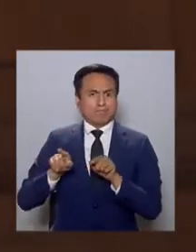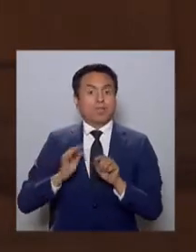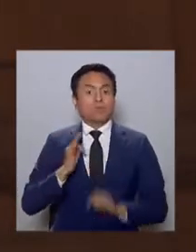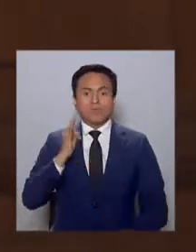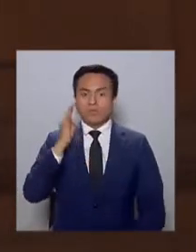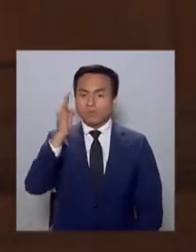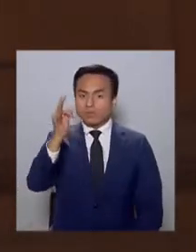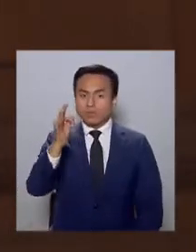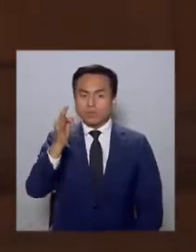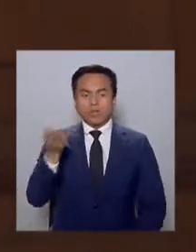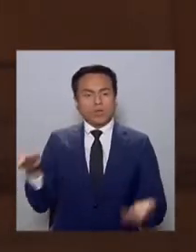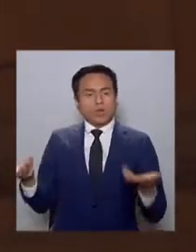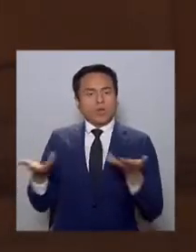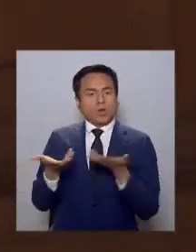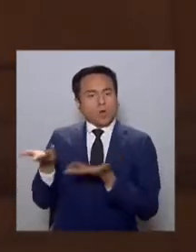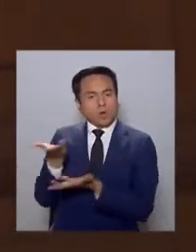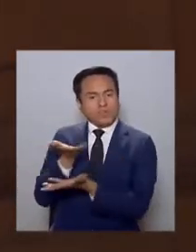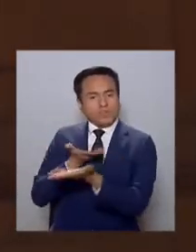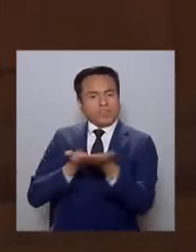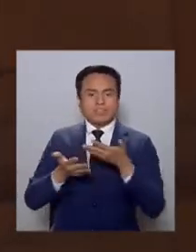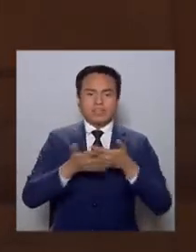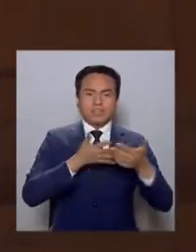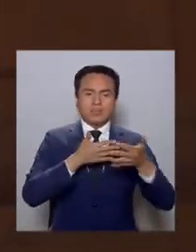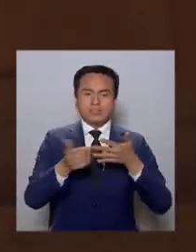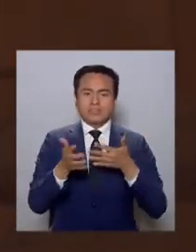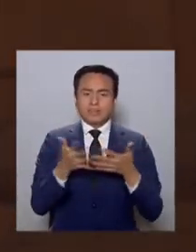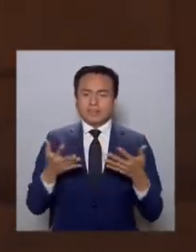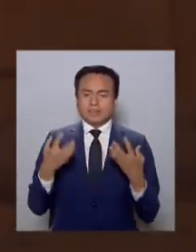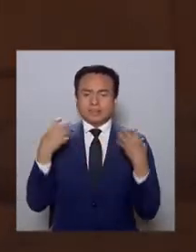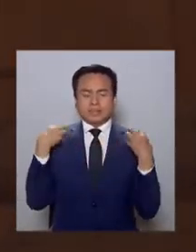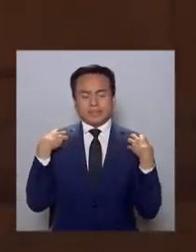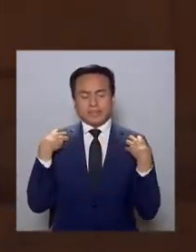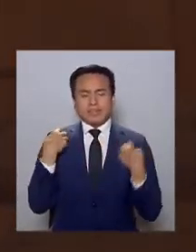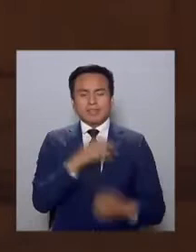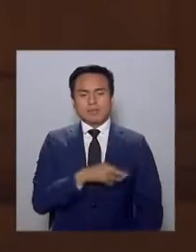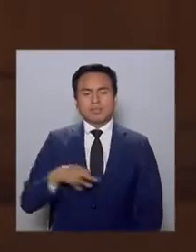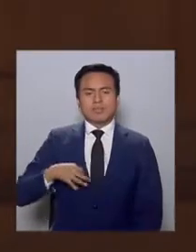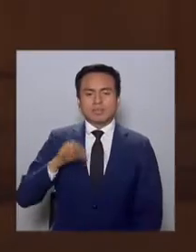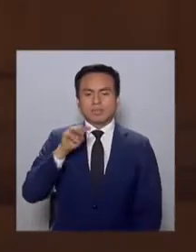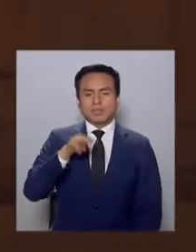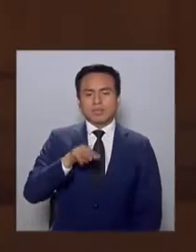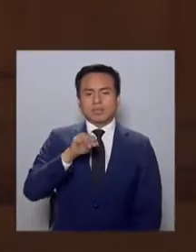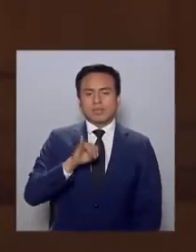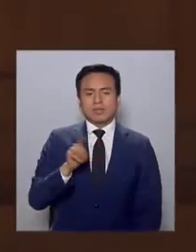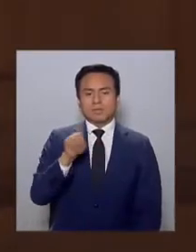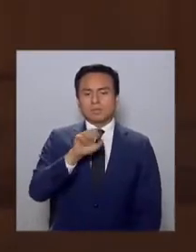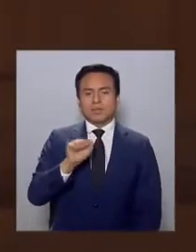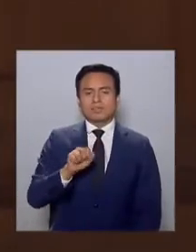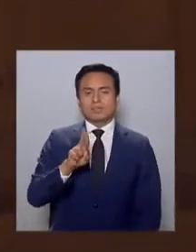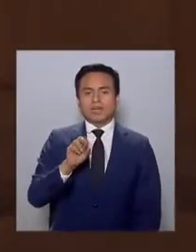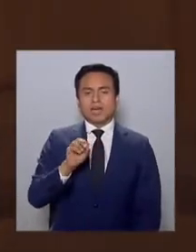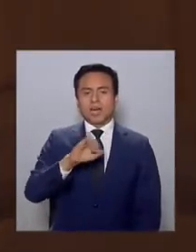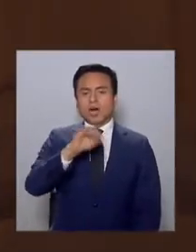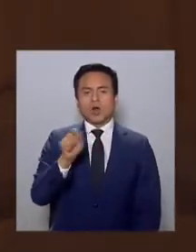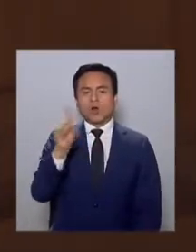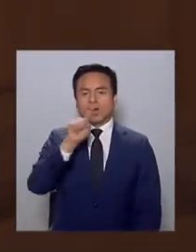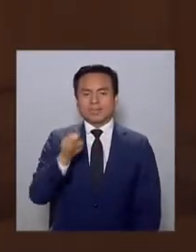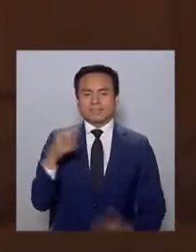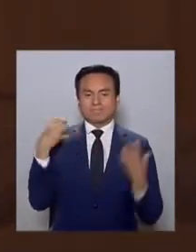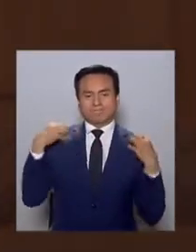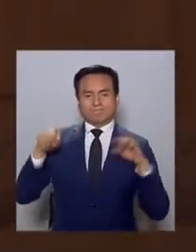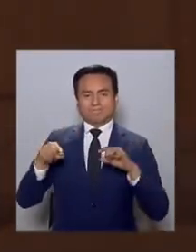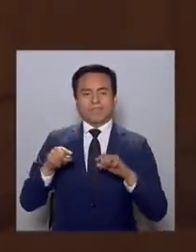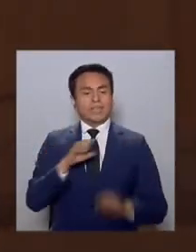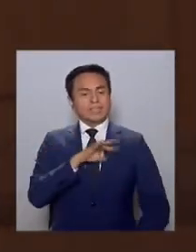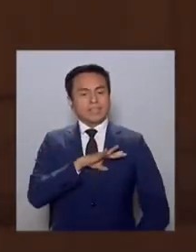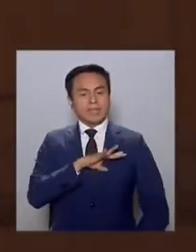un futuro en convivencia con la naturaleza. Gran tarea tendrá la ministra Maisa Rojas en ello. Chile es